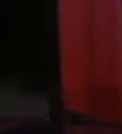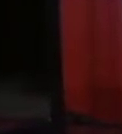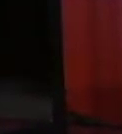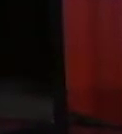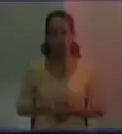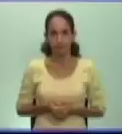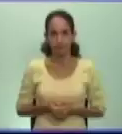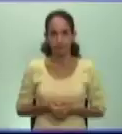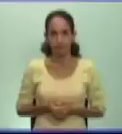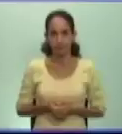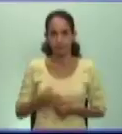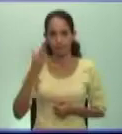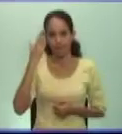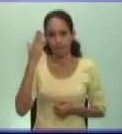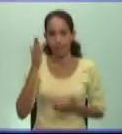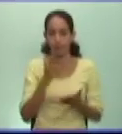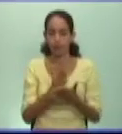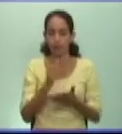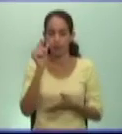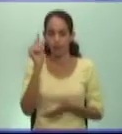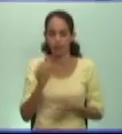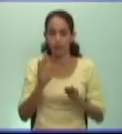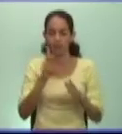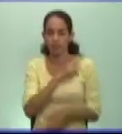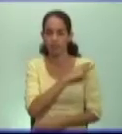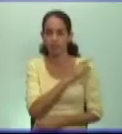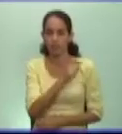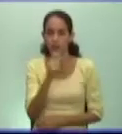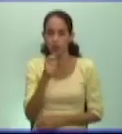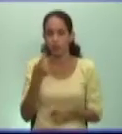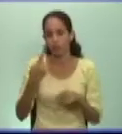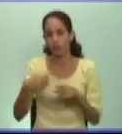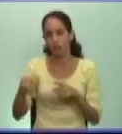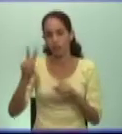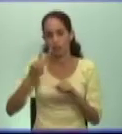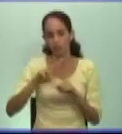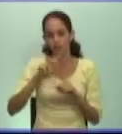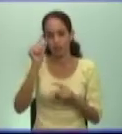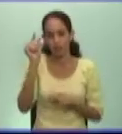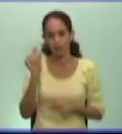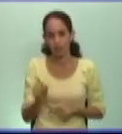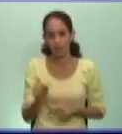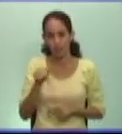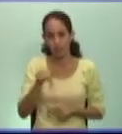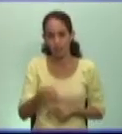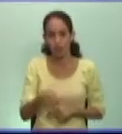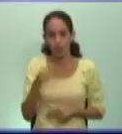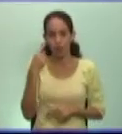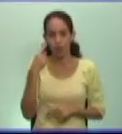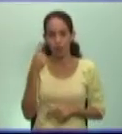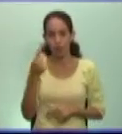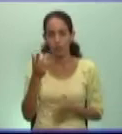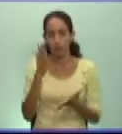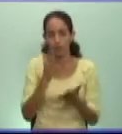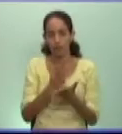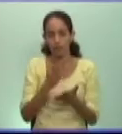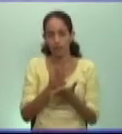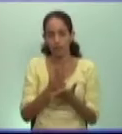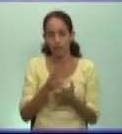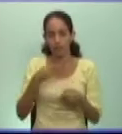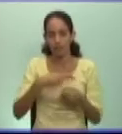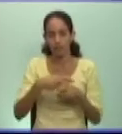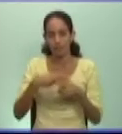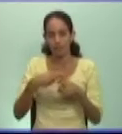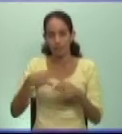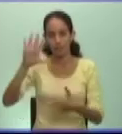Mis saludos, estudiantes, profesores y demás televidentes que en estos momentos se ponen en contacto con nuestra clase de Historia de América. Recuerden